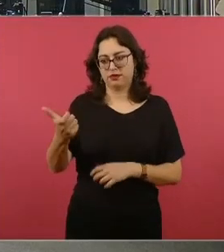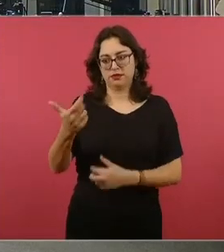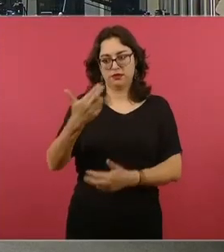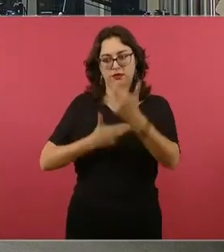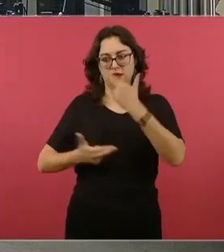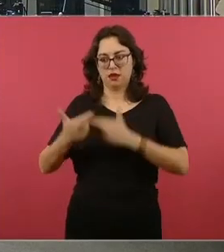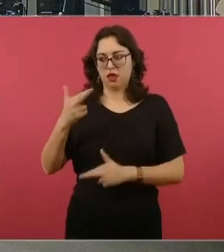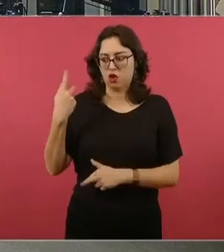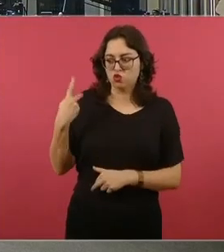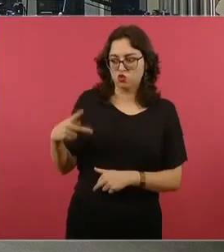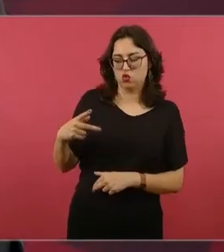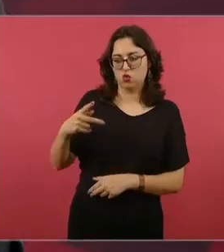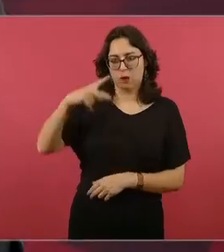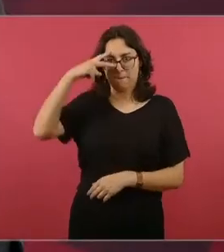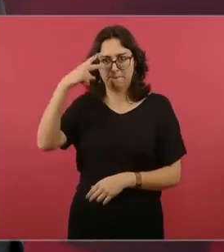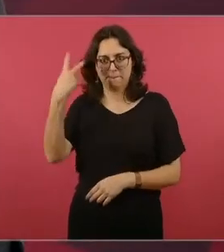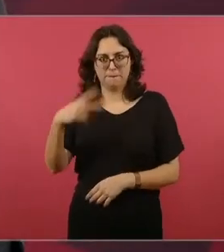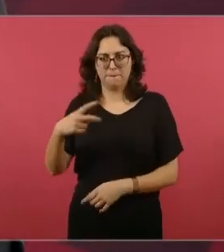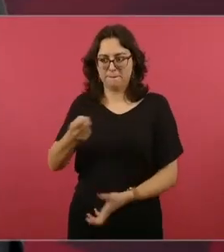y